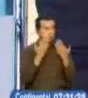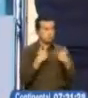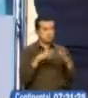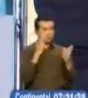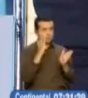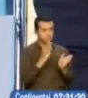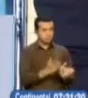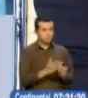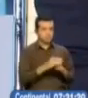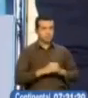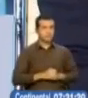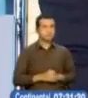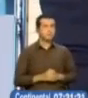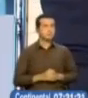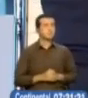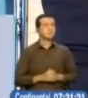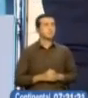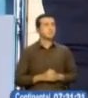terminando.